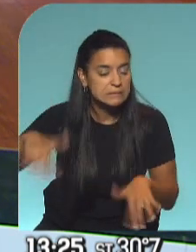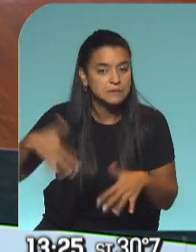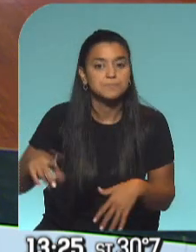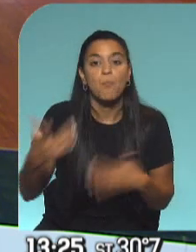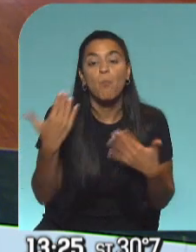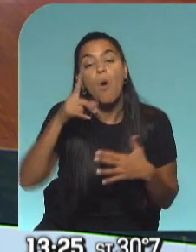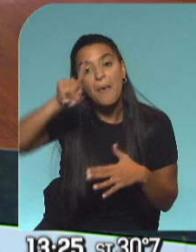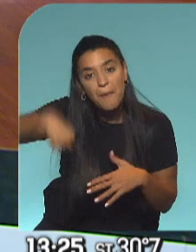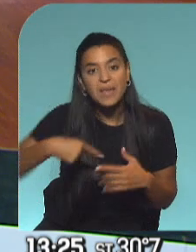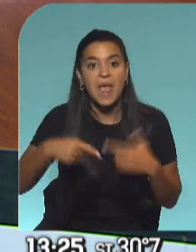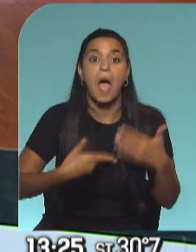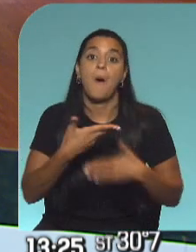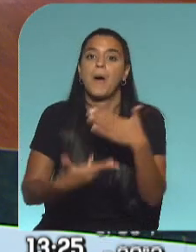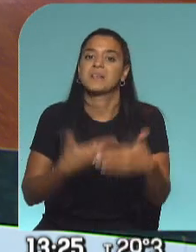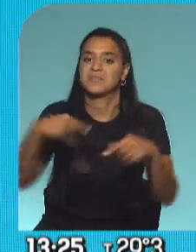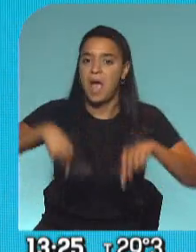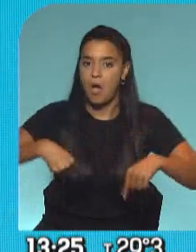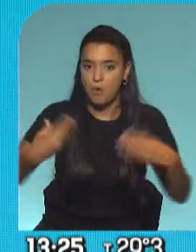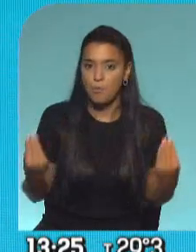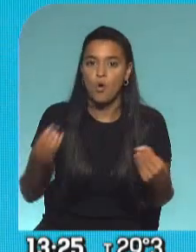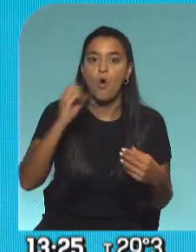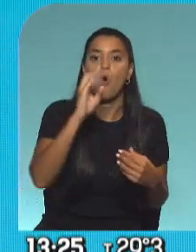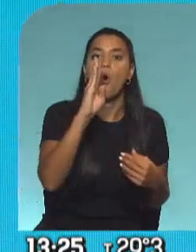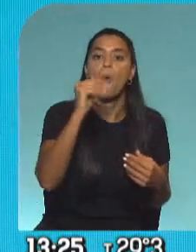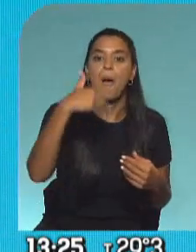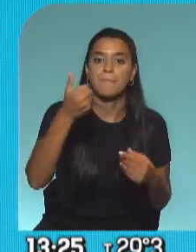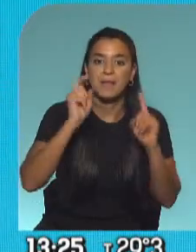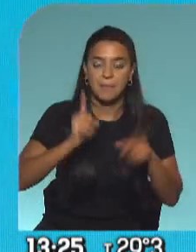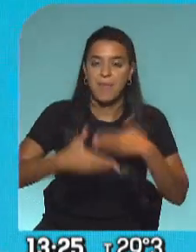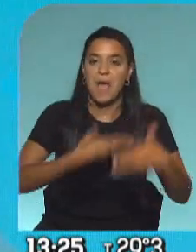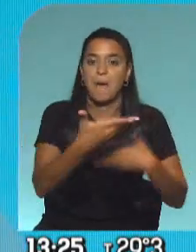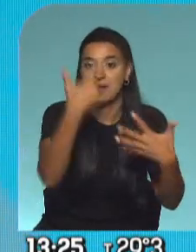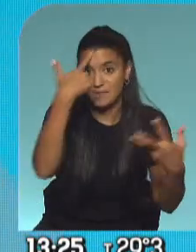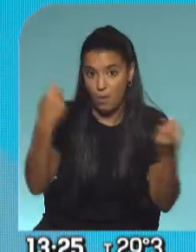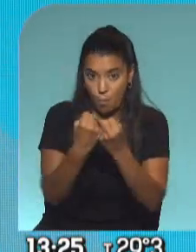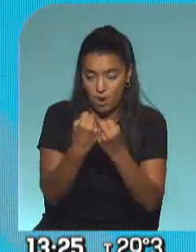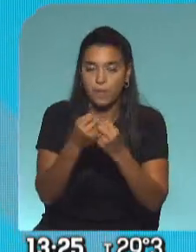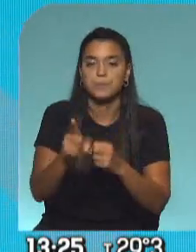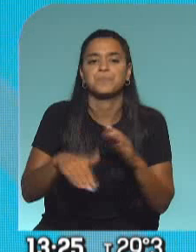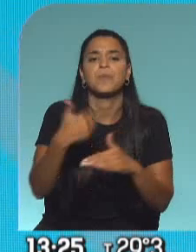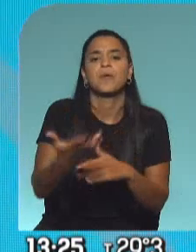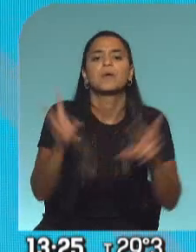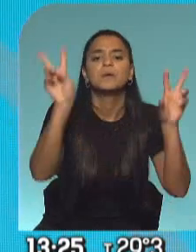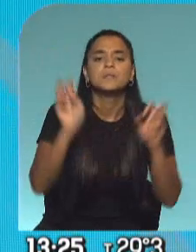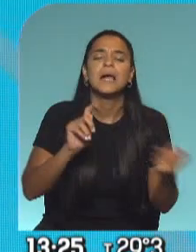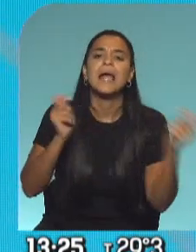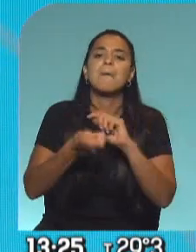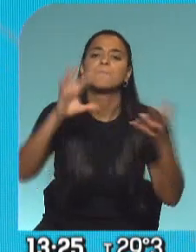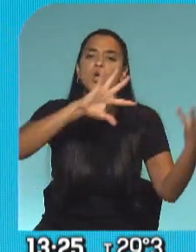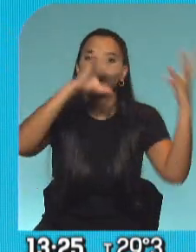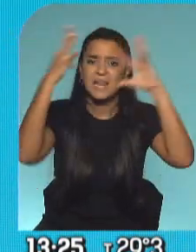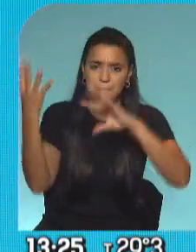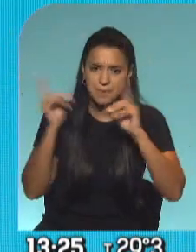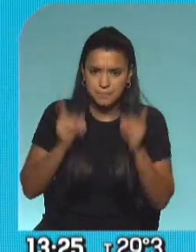algún tipo de avance. ¿Por qué? Porque Obama fue quien también avanzó con ese acuerdo. Después, el tema del cambio climático,